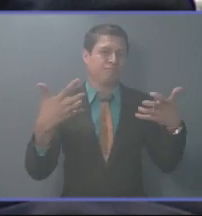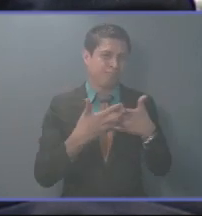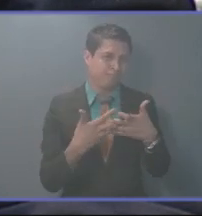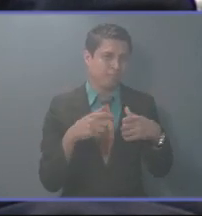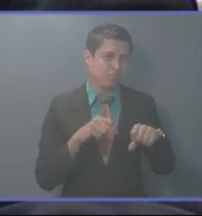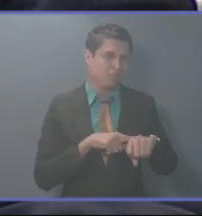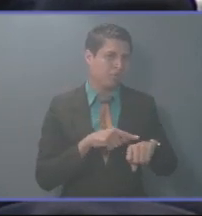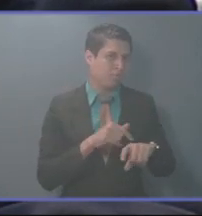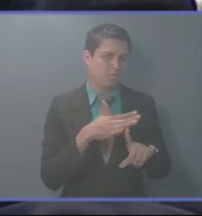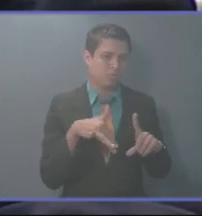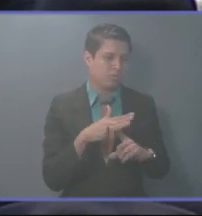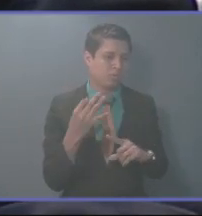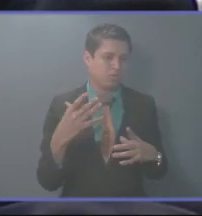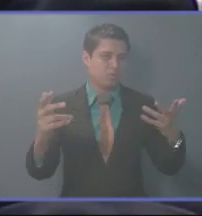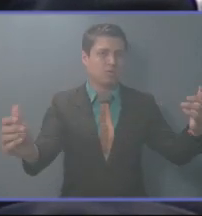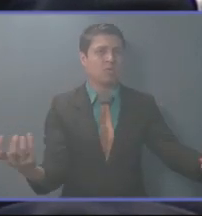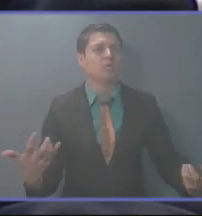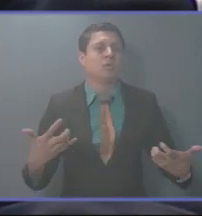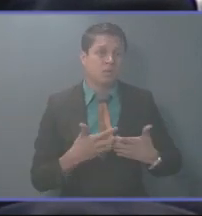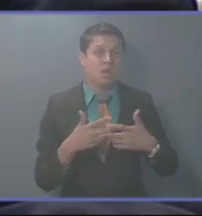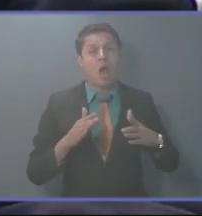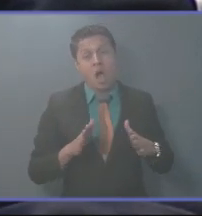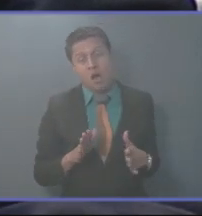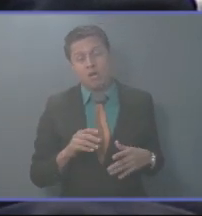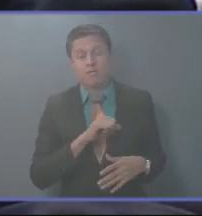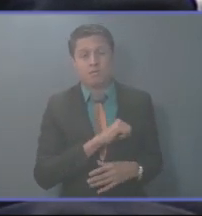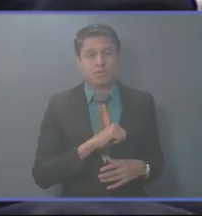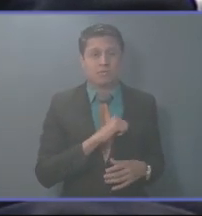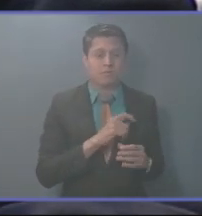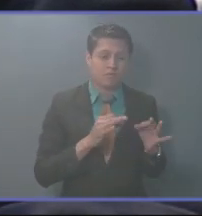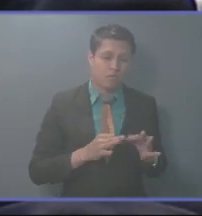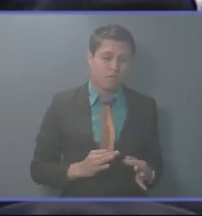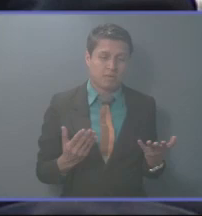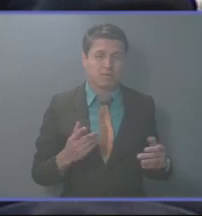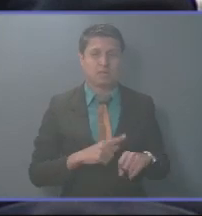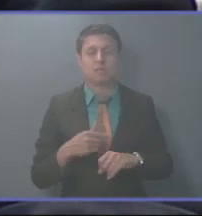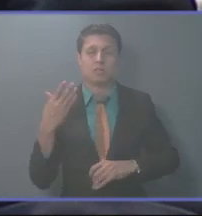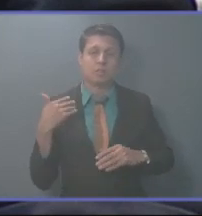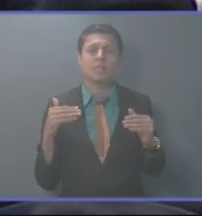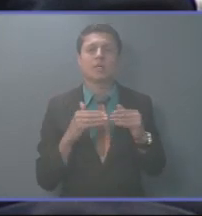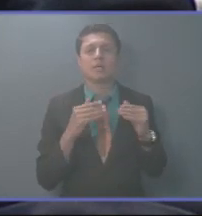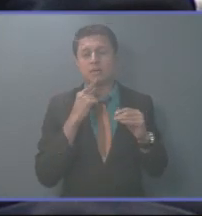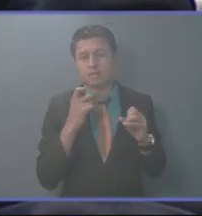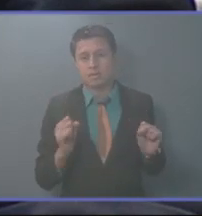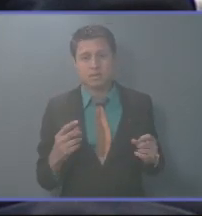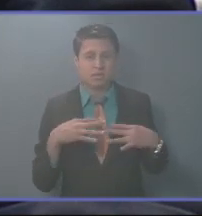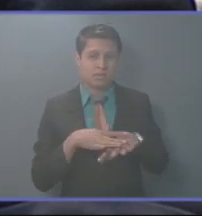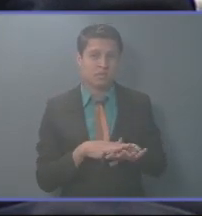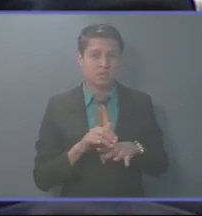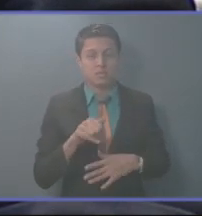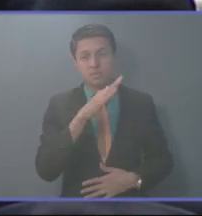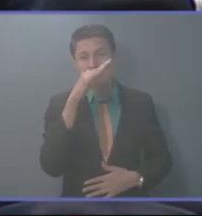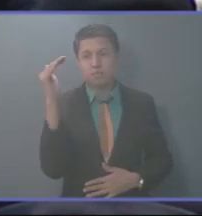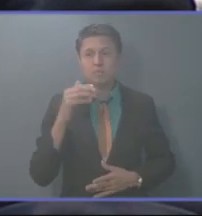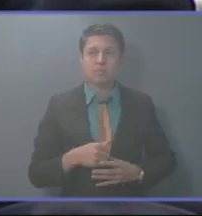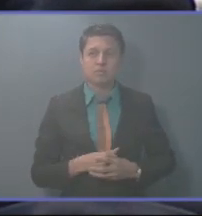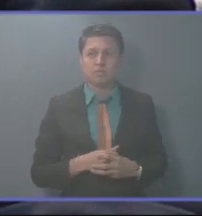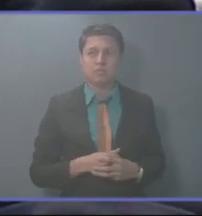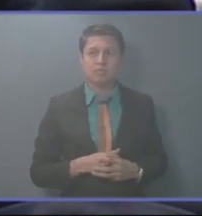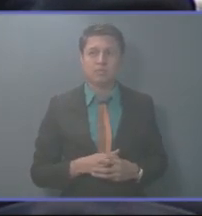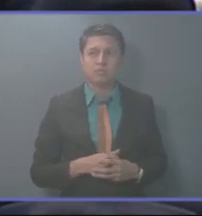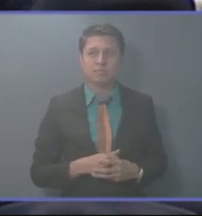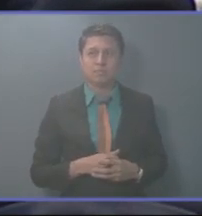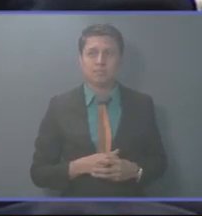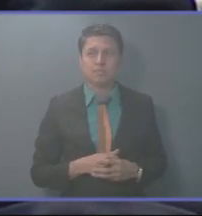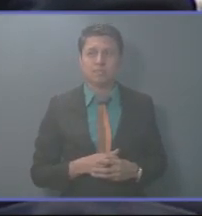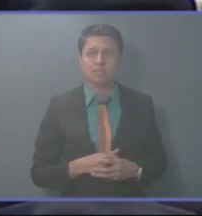comisión, aunque por sus características y contexto también pertenecen a la categoría internacional de crímenes de